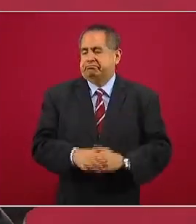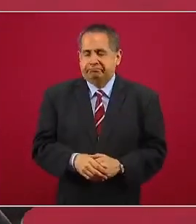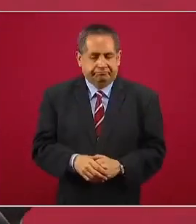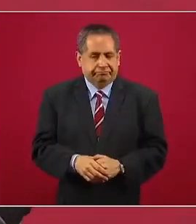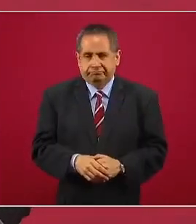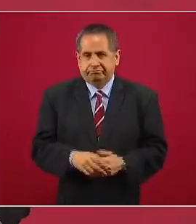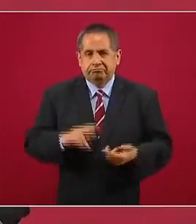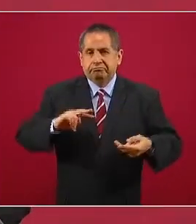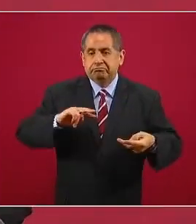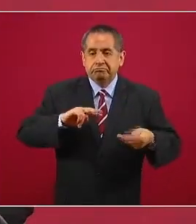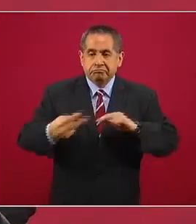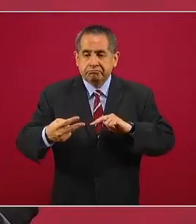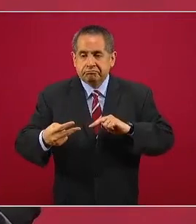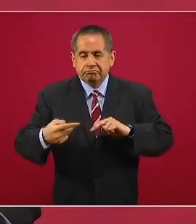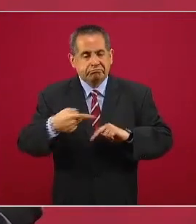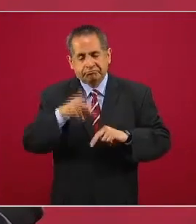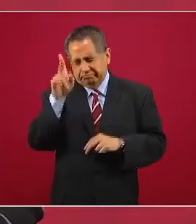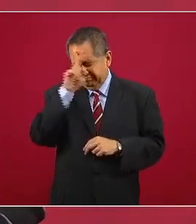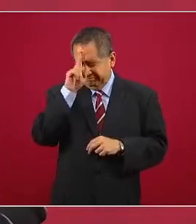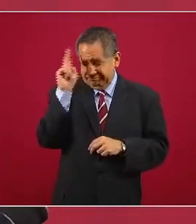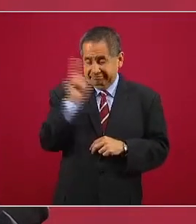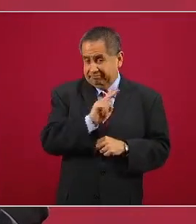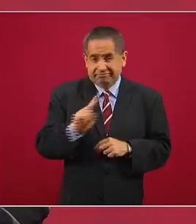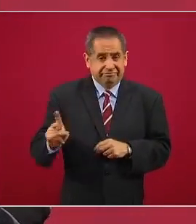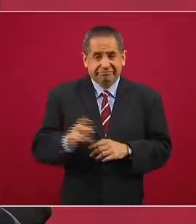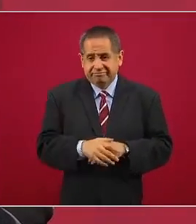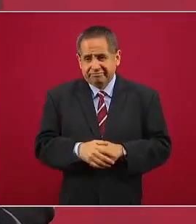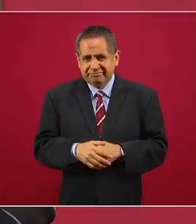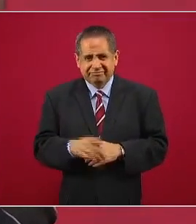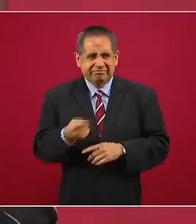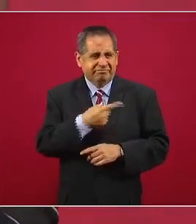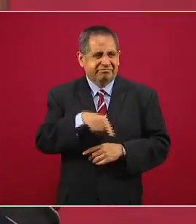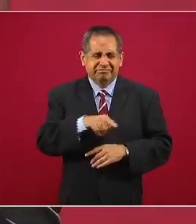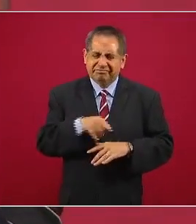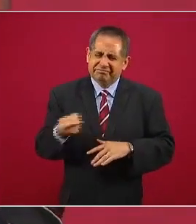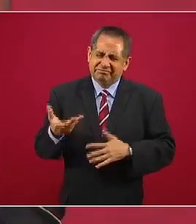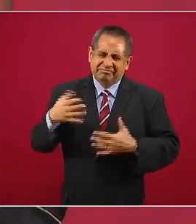y fue todo lo contrario. Se dedicaron a saquear